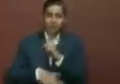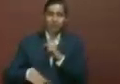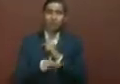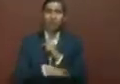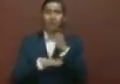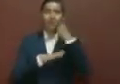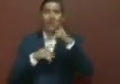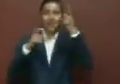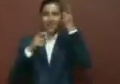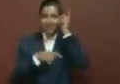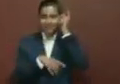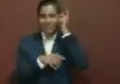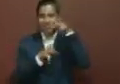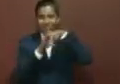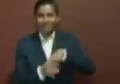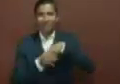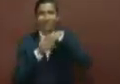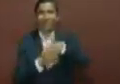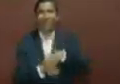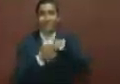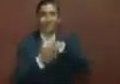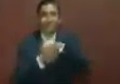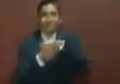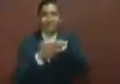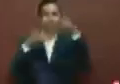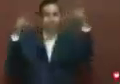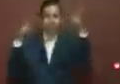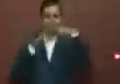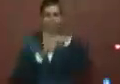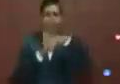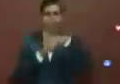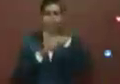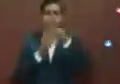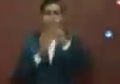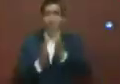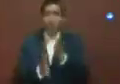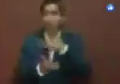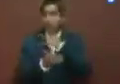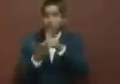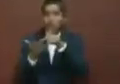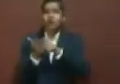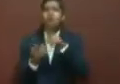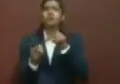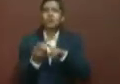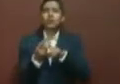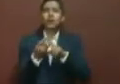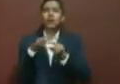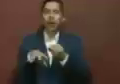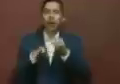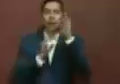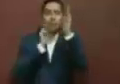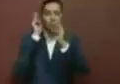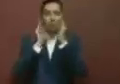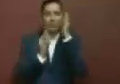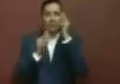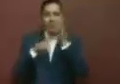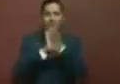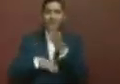del charro, de la charrería también. No sé si ya está el lugar ubicado, es en el Museo del